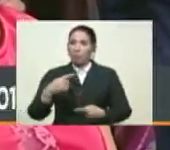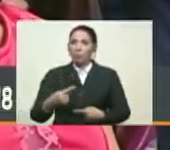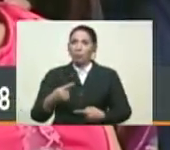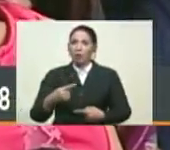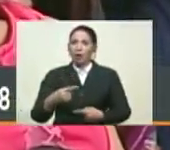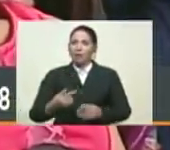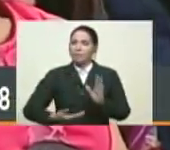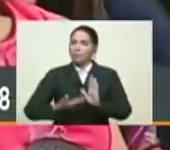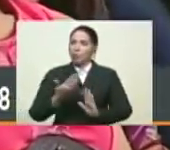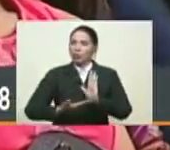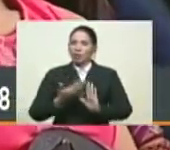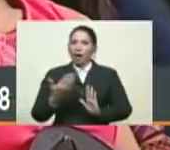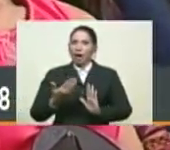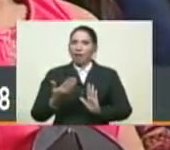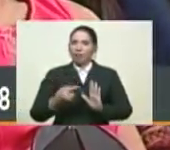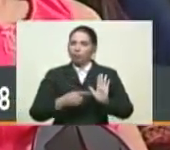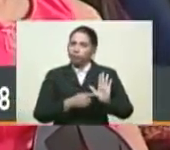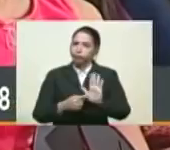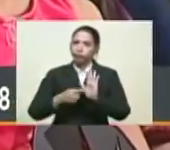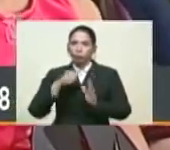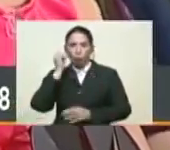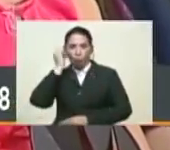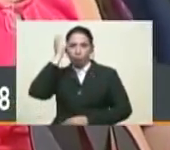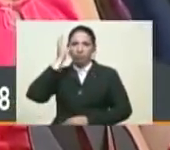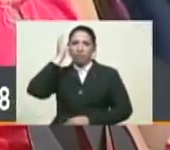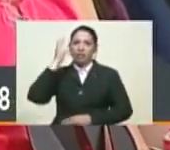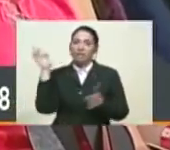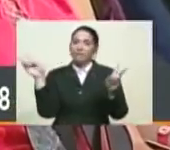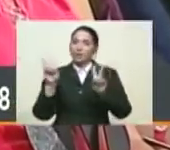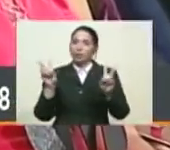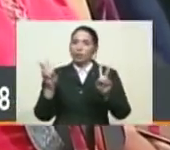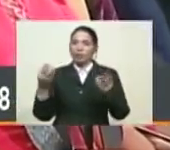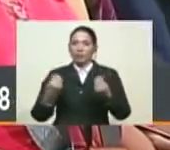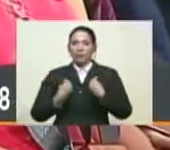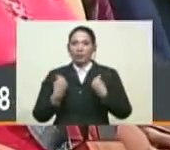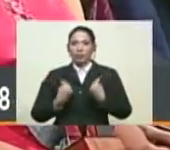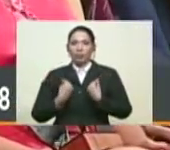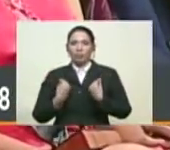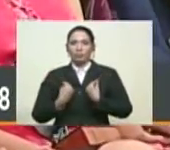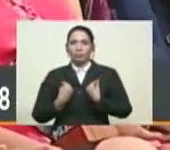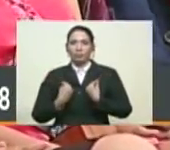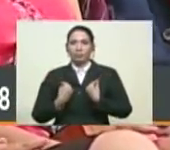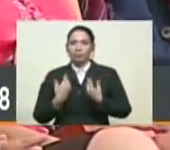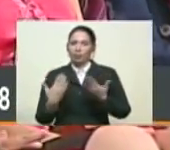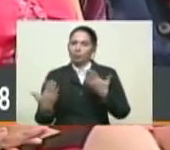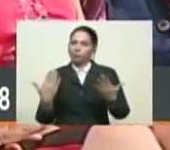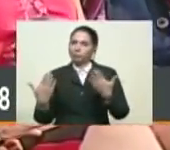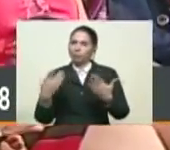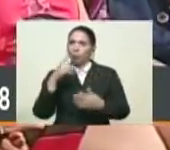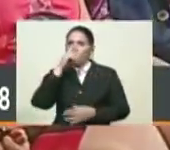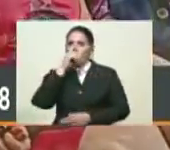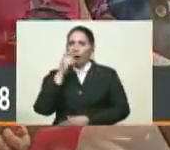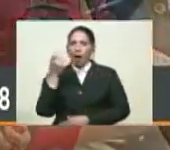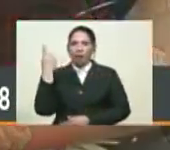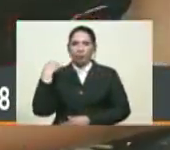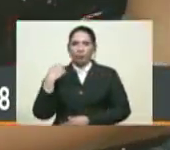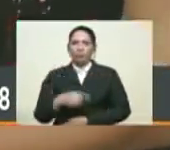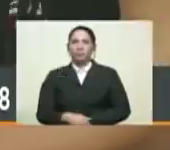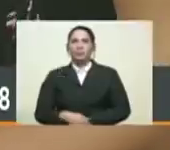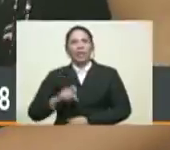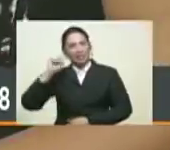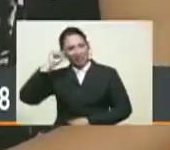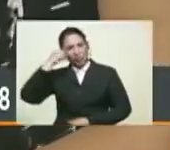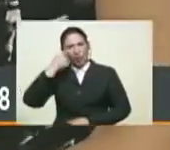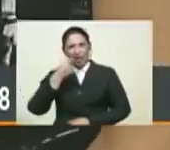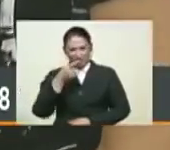importante y hermoso de conciencia y victoria que hemos vivido, si comparamos hace un año, recuerden ustedes esta hora hace un